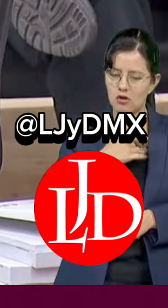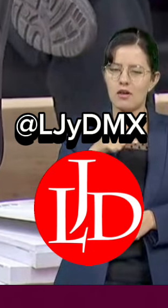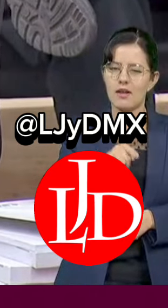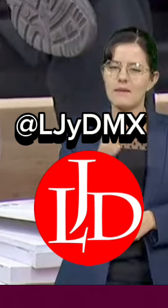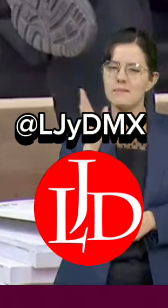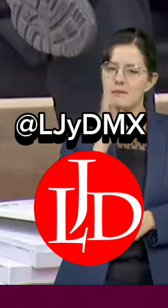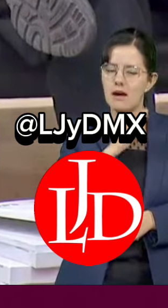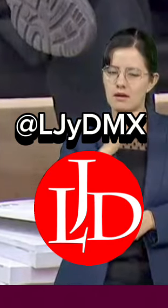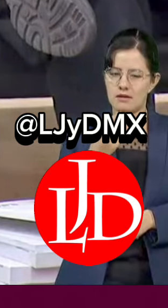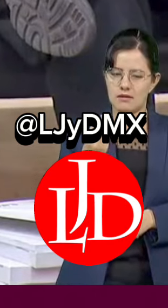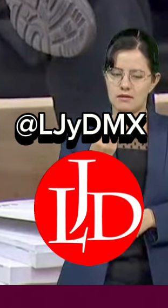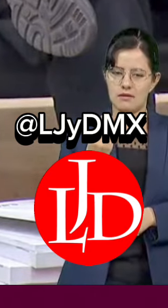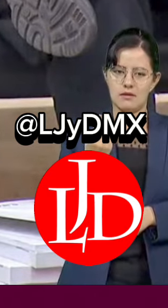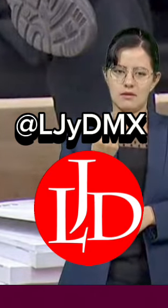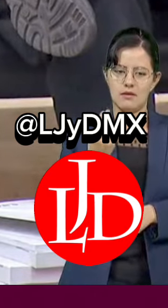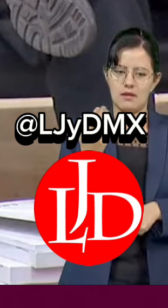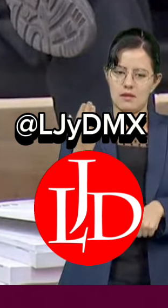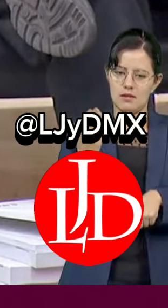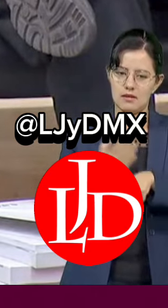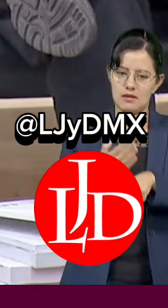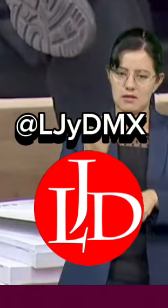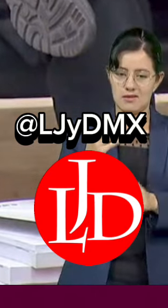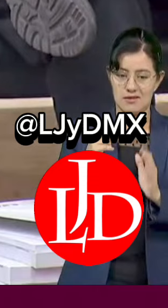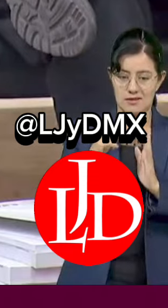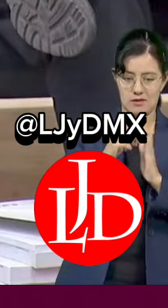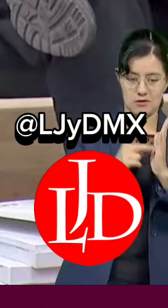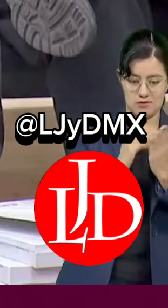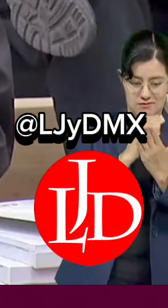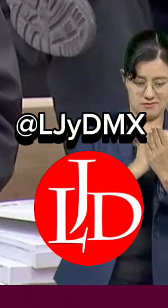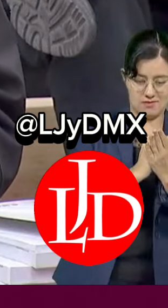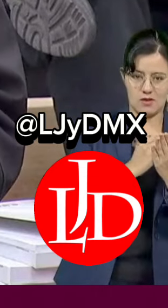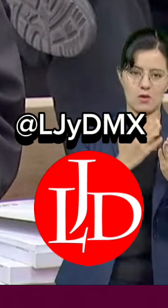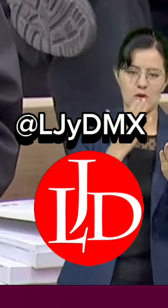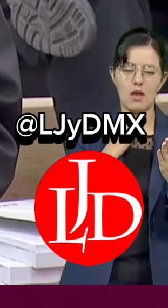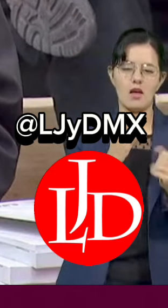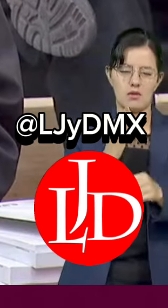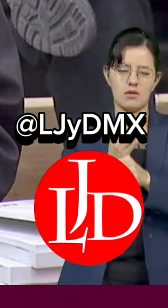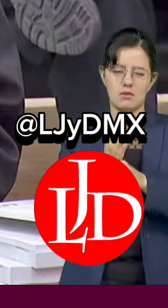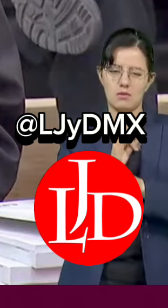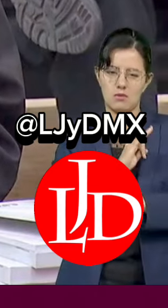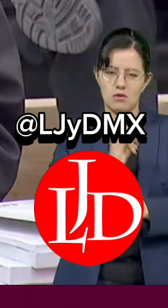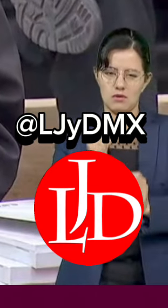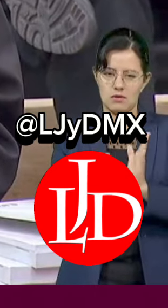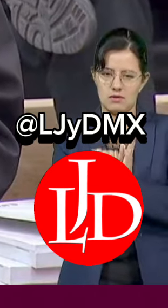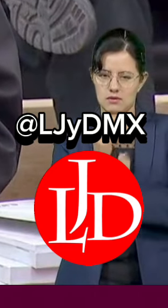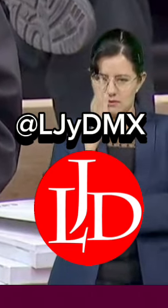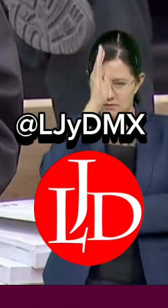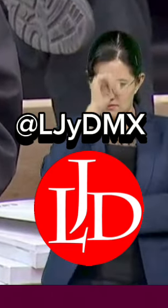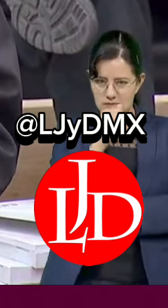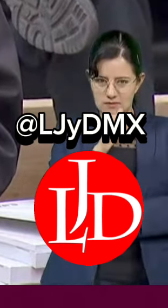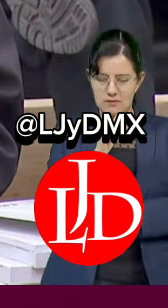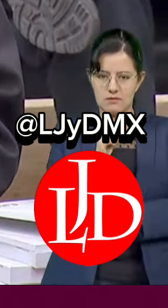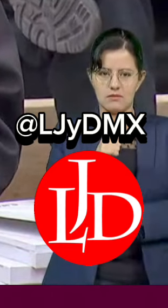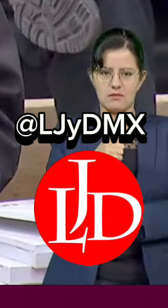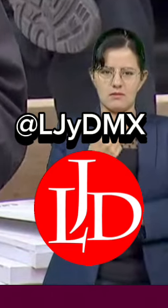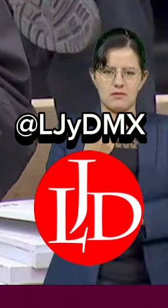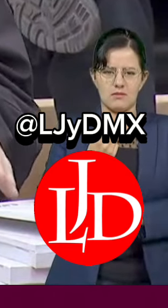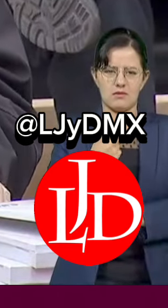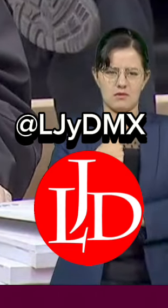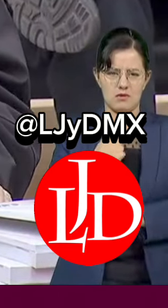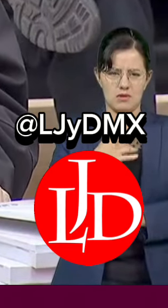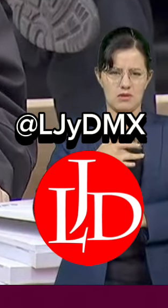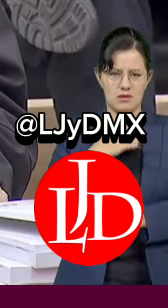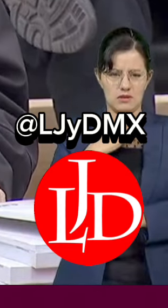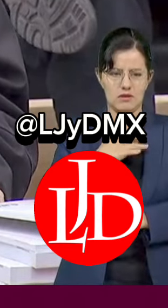sancionable, no está en los criterios y podemos acordarla de esta manera, yo creo que hay veces que hasta solo falta que diga,